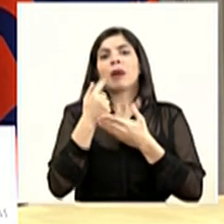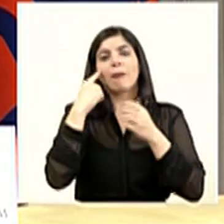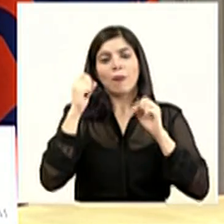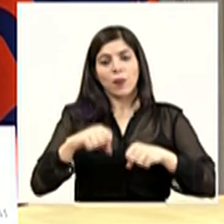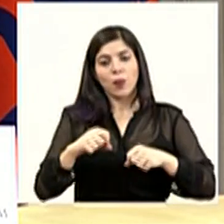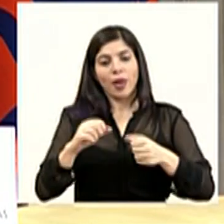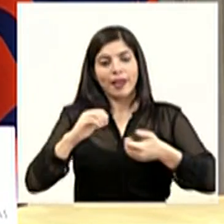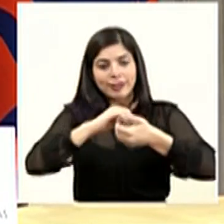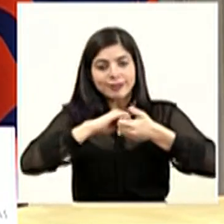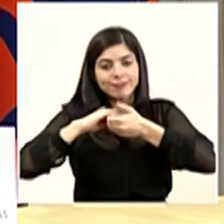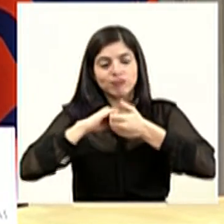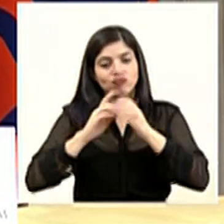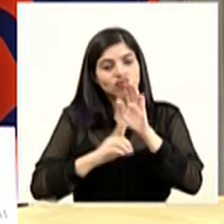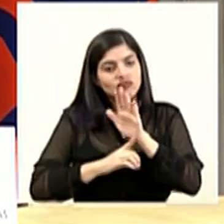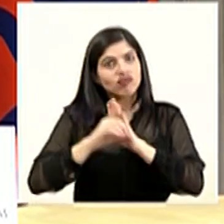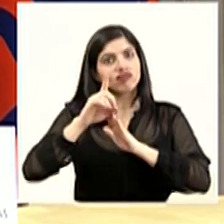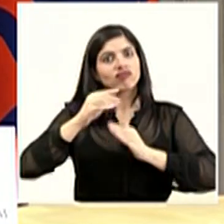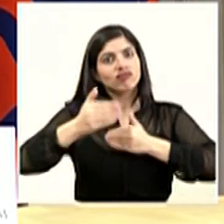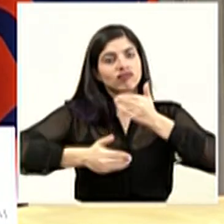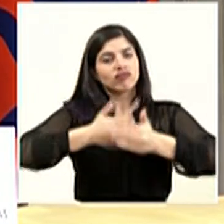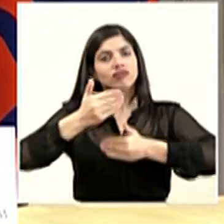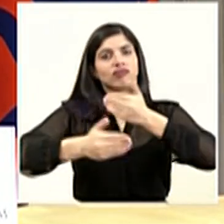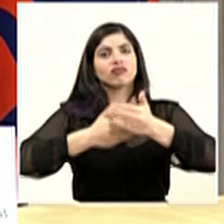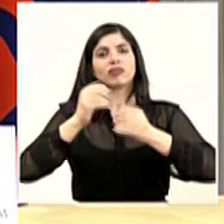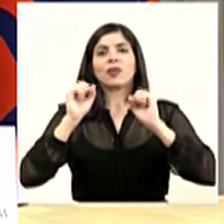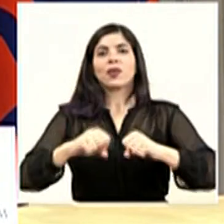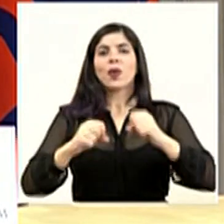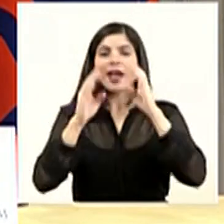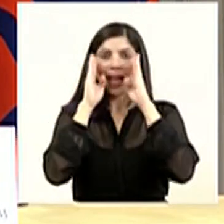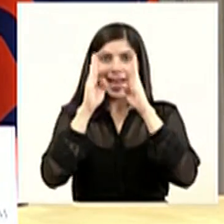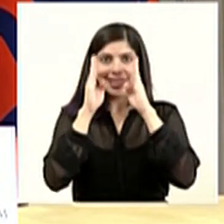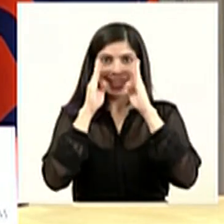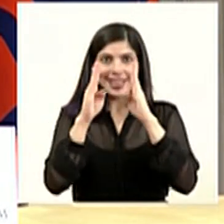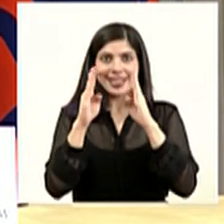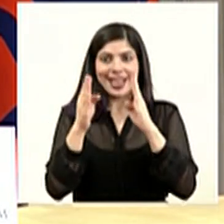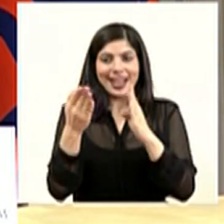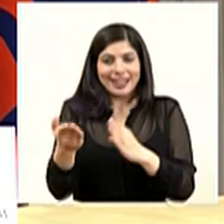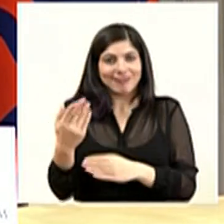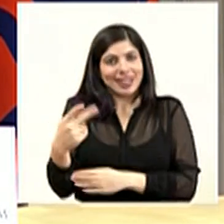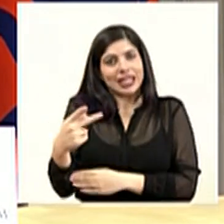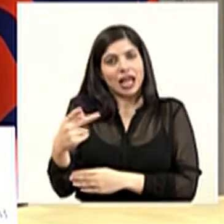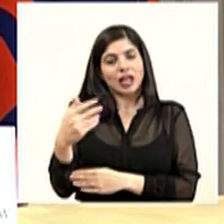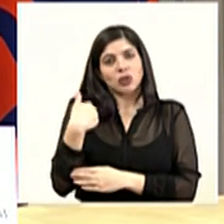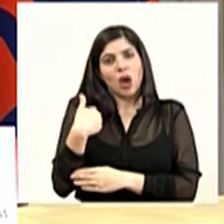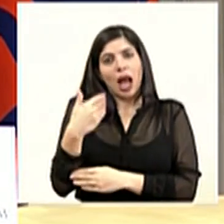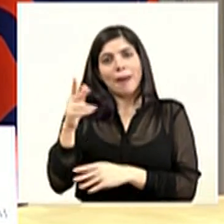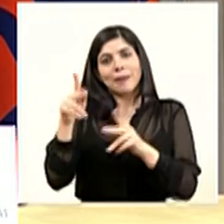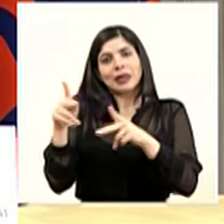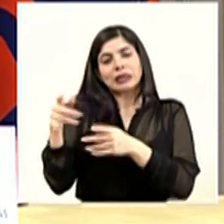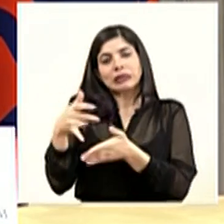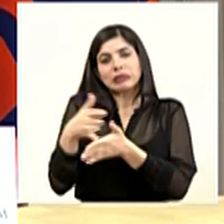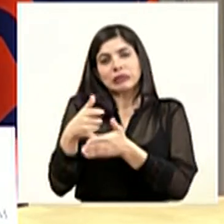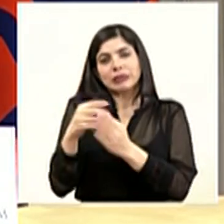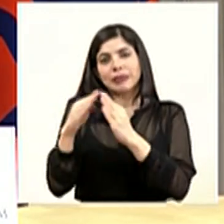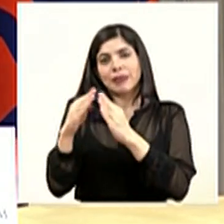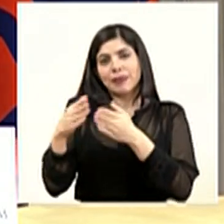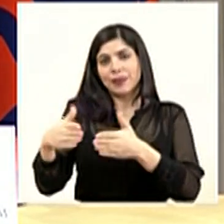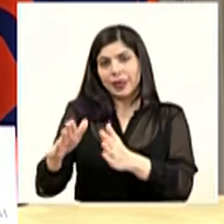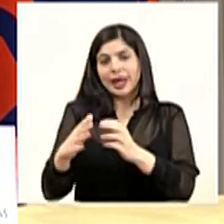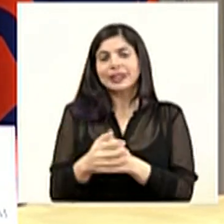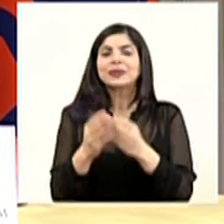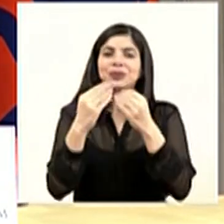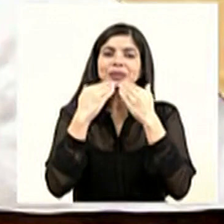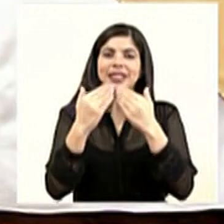esta alianza y poder de esta forma también atender este riesgo en la población vulnerable en condición de calle.